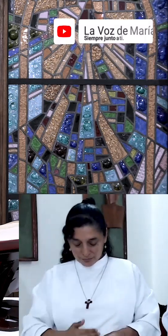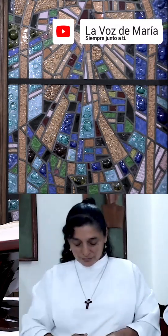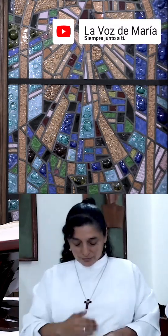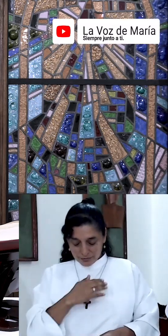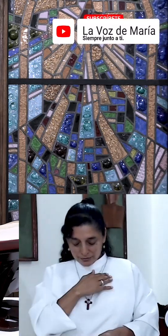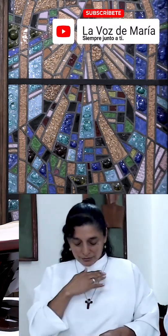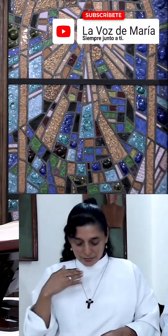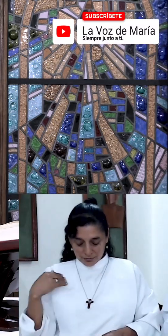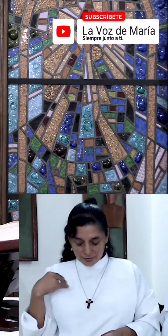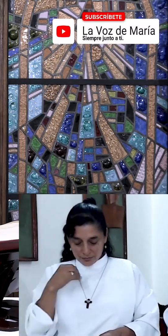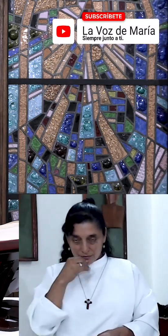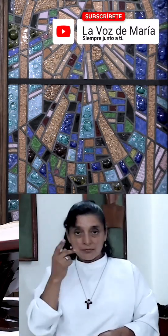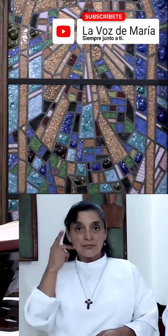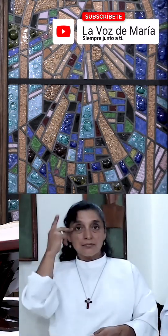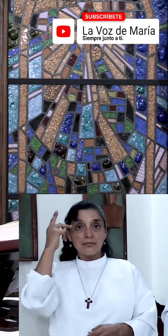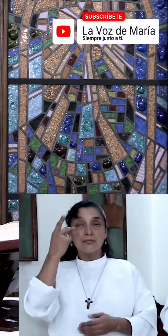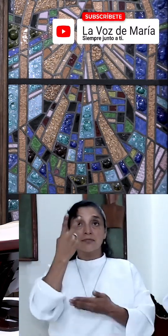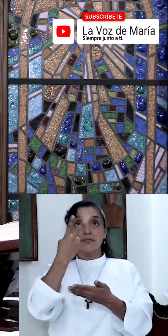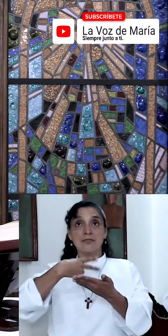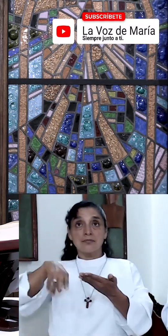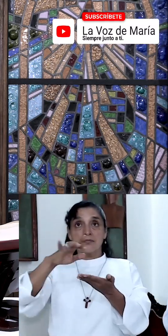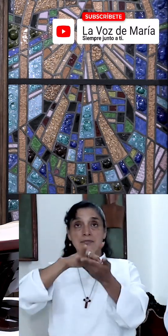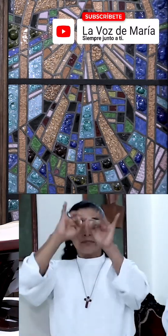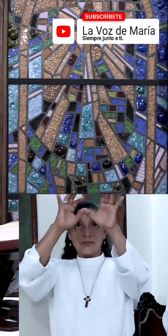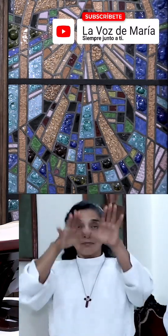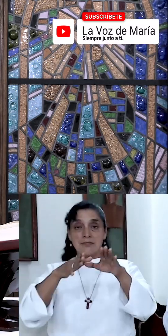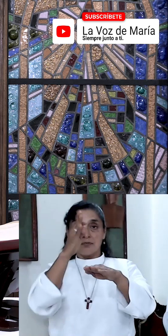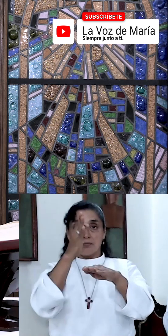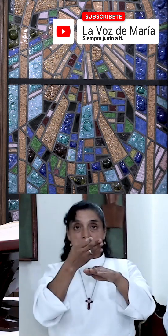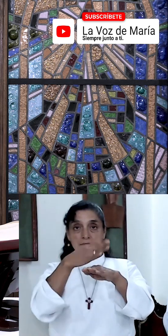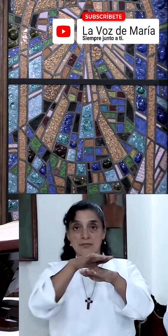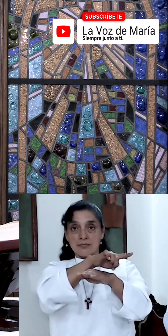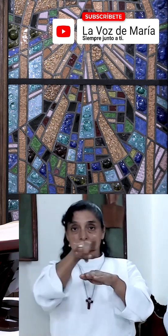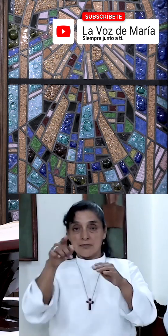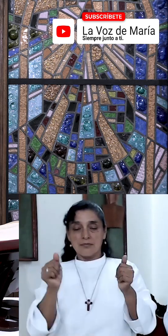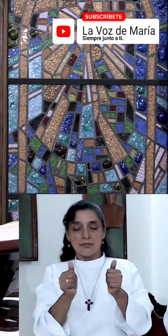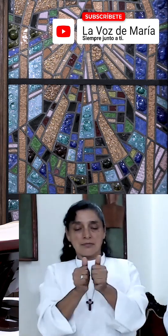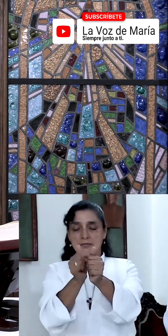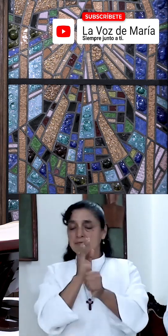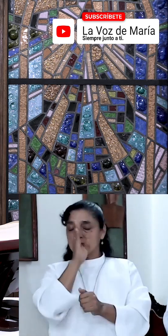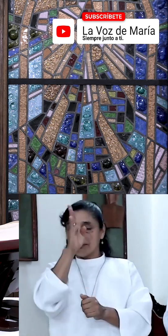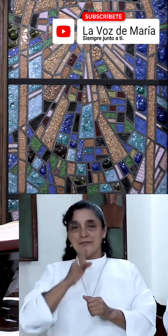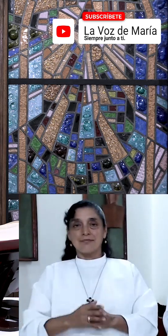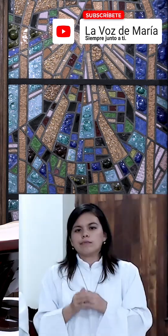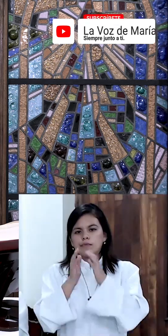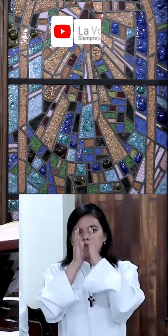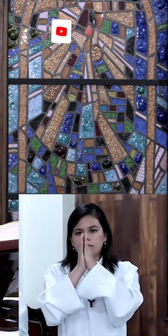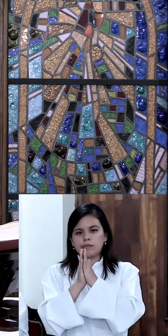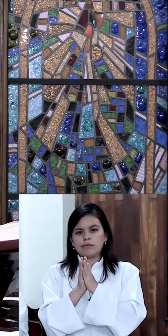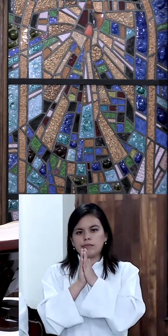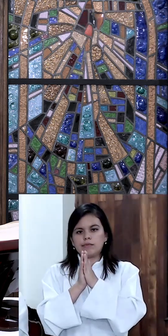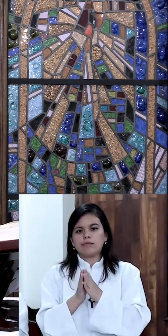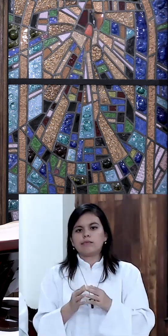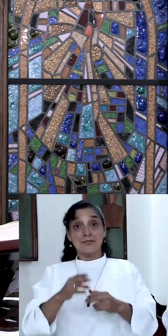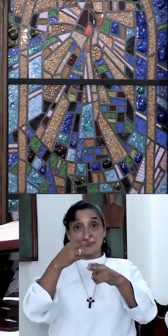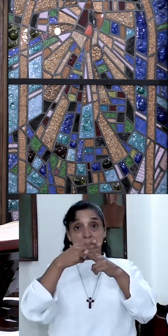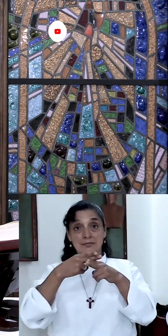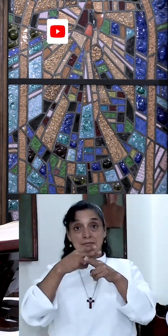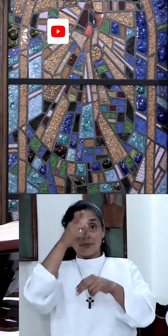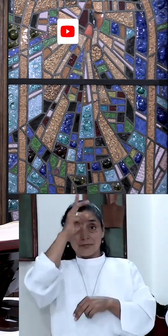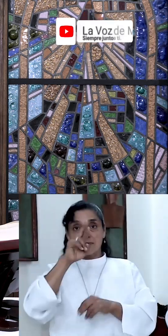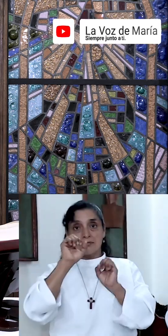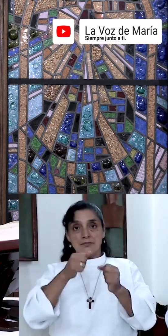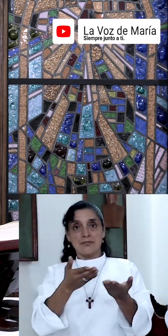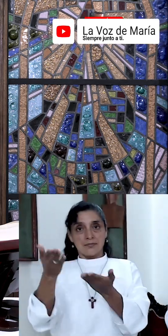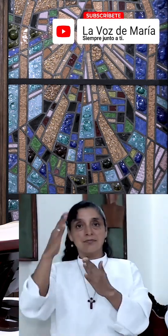Padre, Hijo y Espíritu Santo, descienda sobre ustedes y les acompañe siempre. Amén. En el nombre del